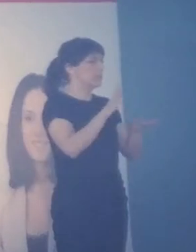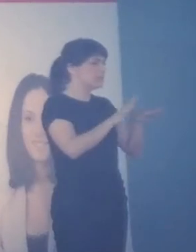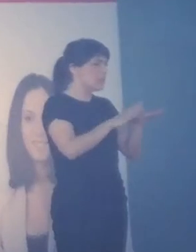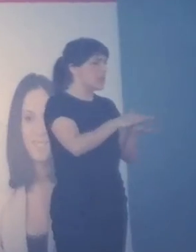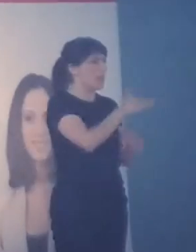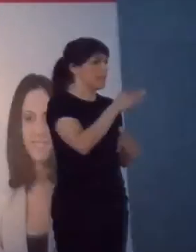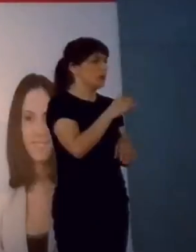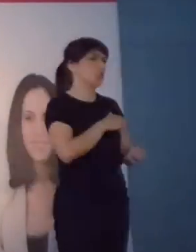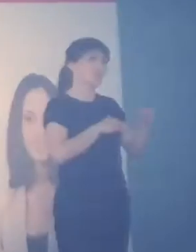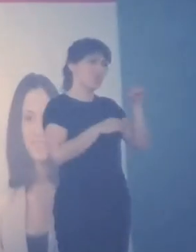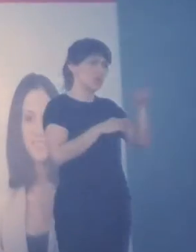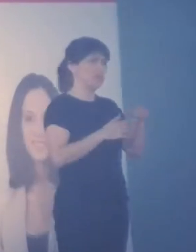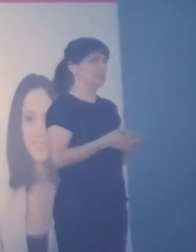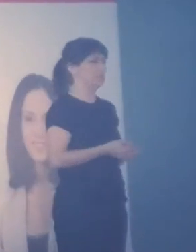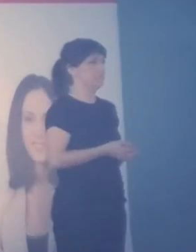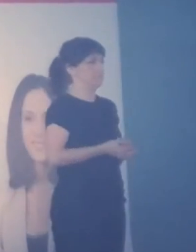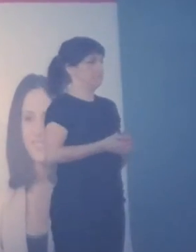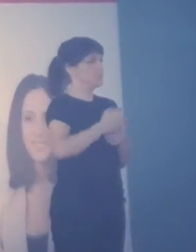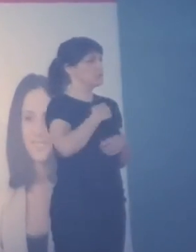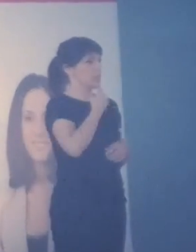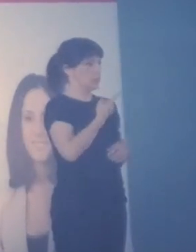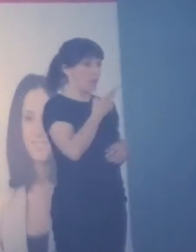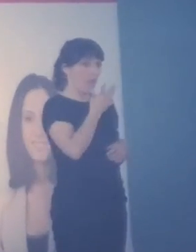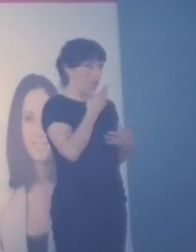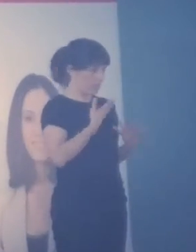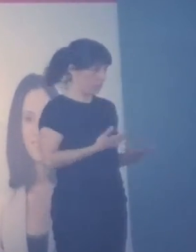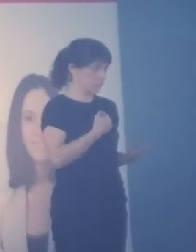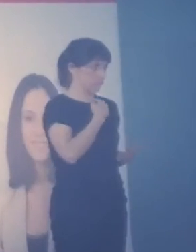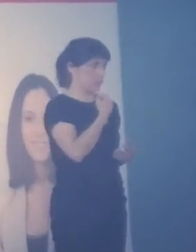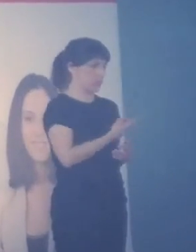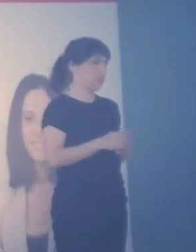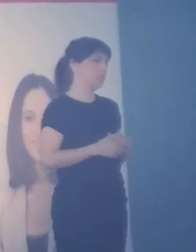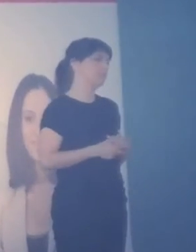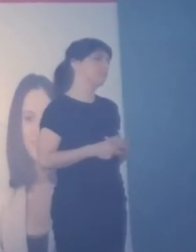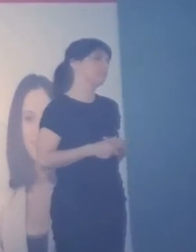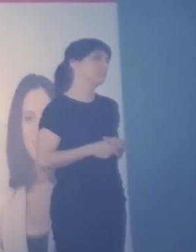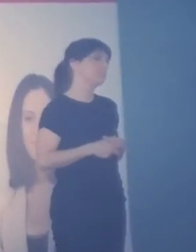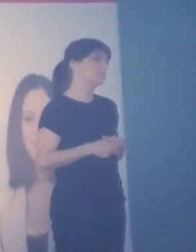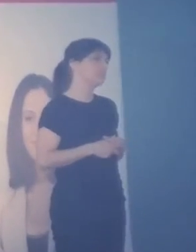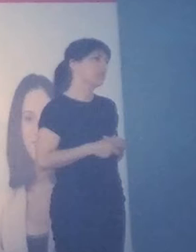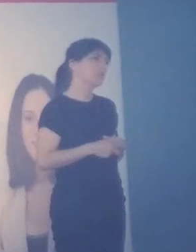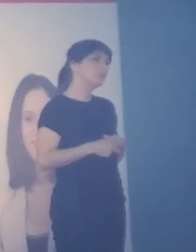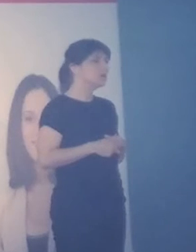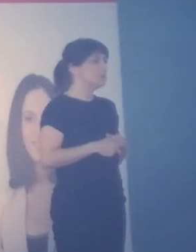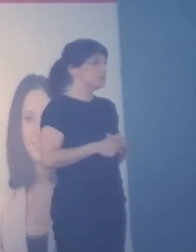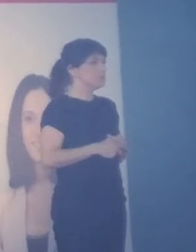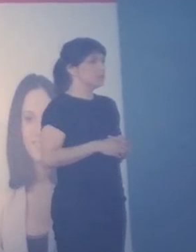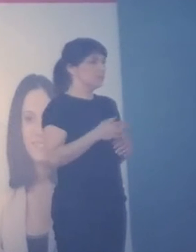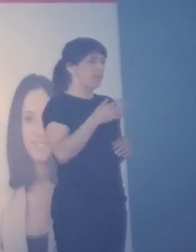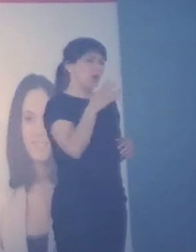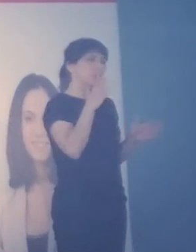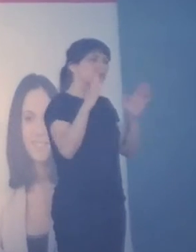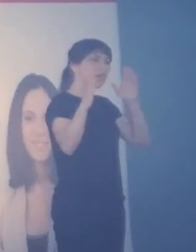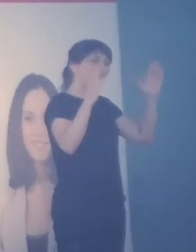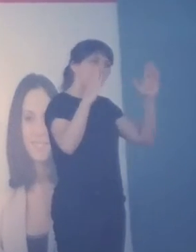sempre. Eu quero dicirvos agora que chegou un tempo no que,